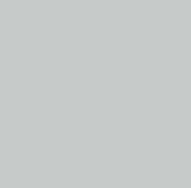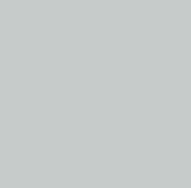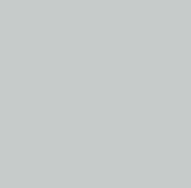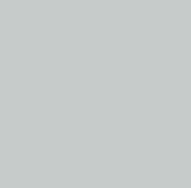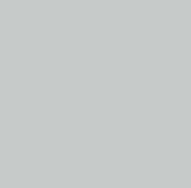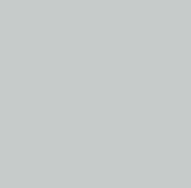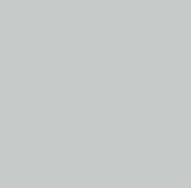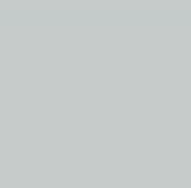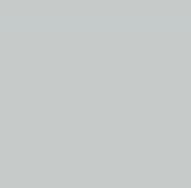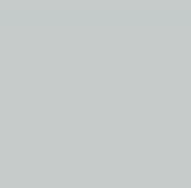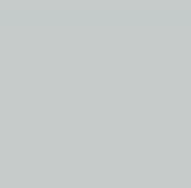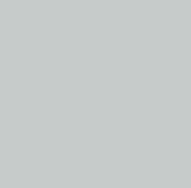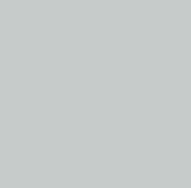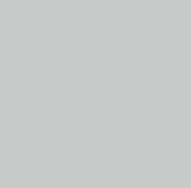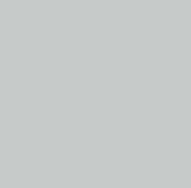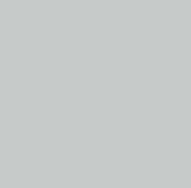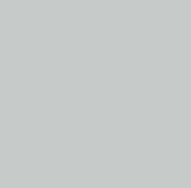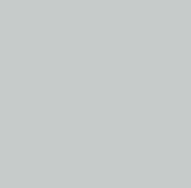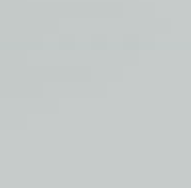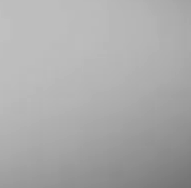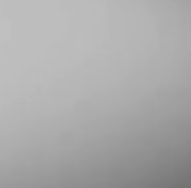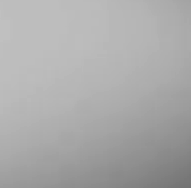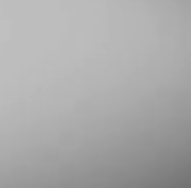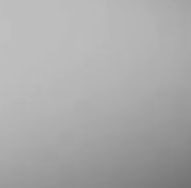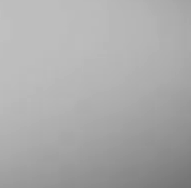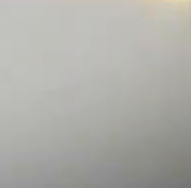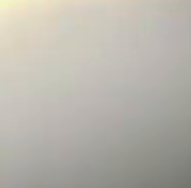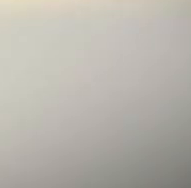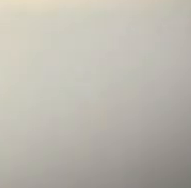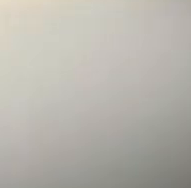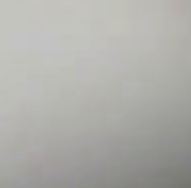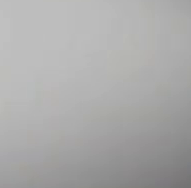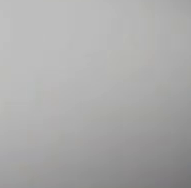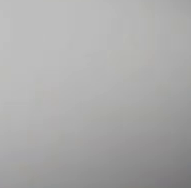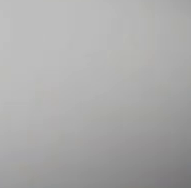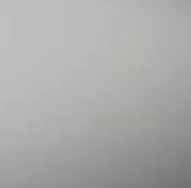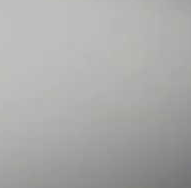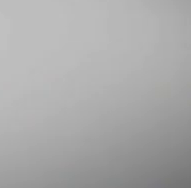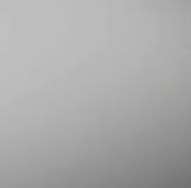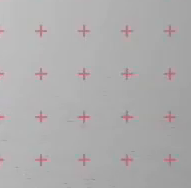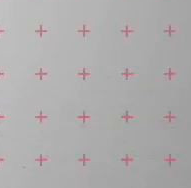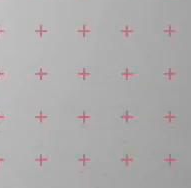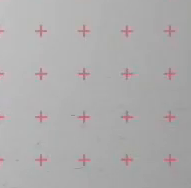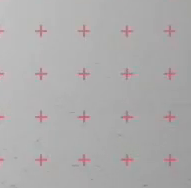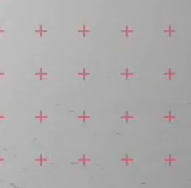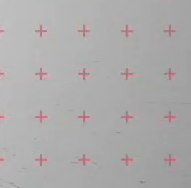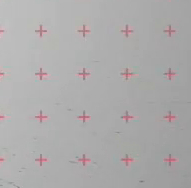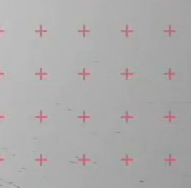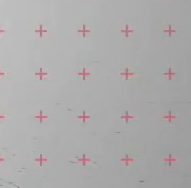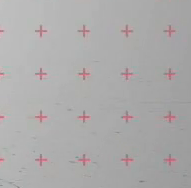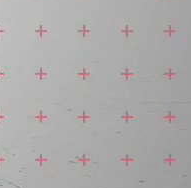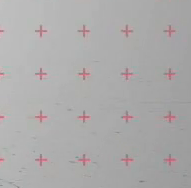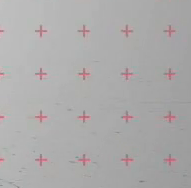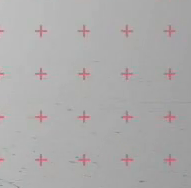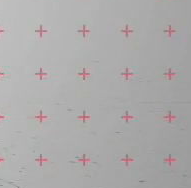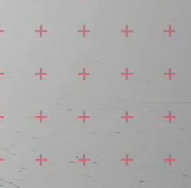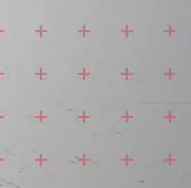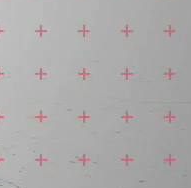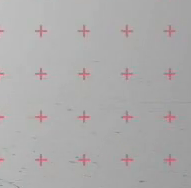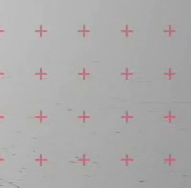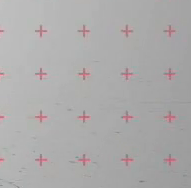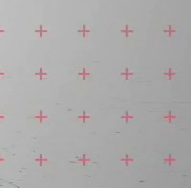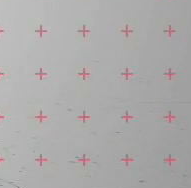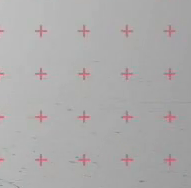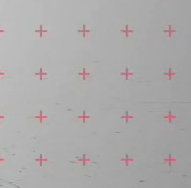quelavacunanosuna.org. Hashtag que la vacuna nos una. Consejo de la Comunicación, voz de las empresas. Canal 28, la televisión